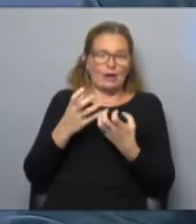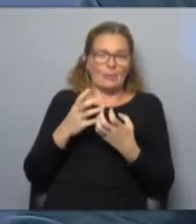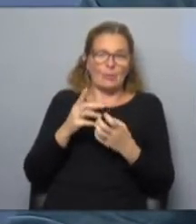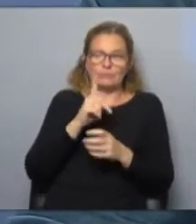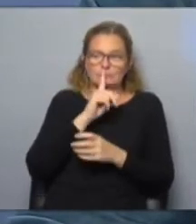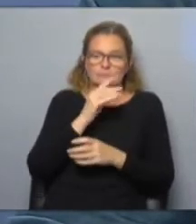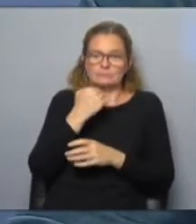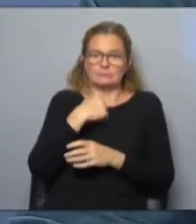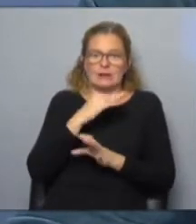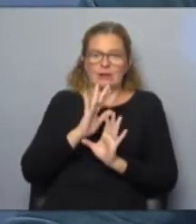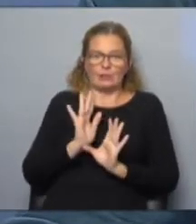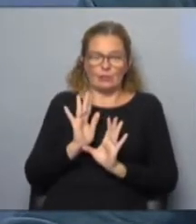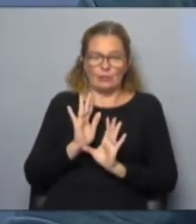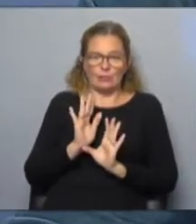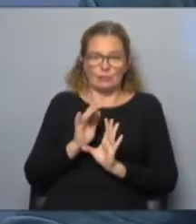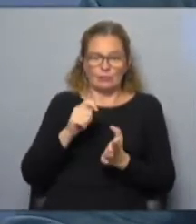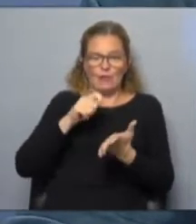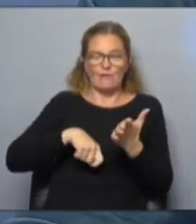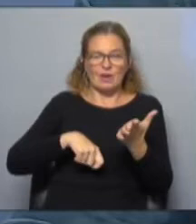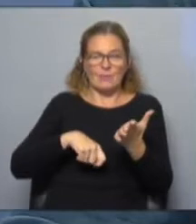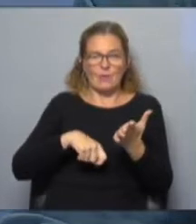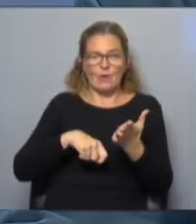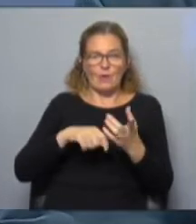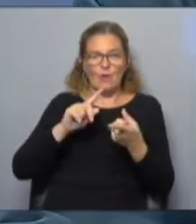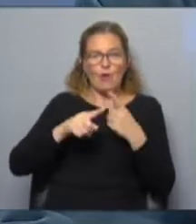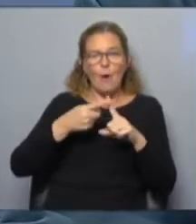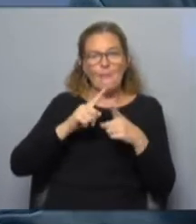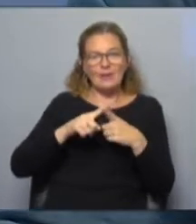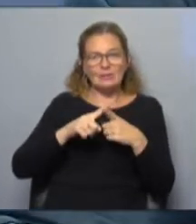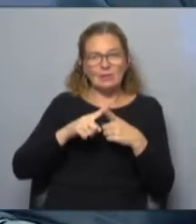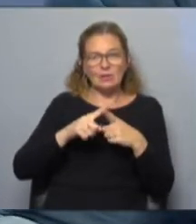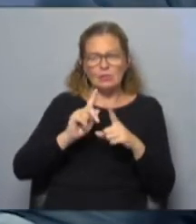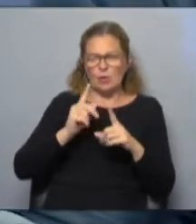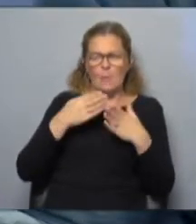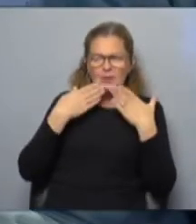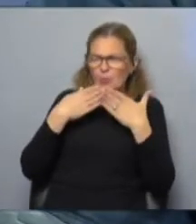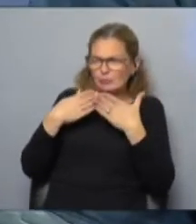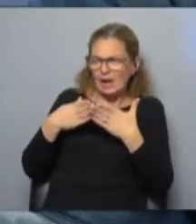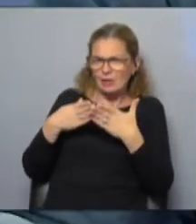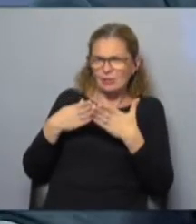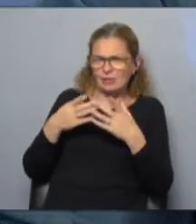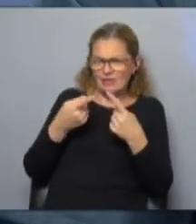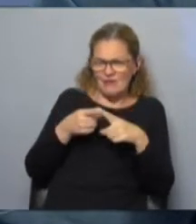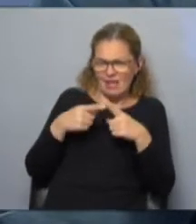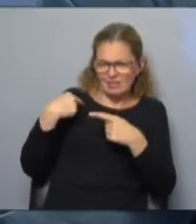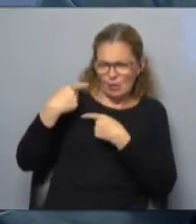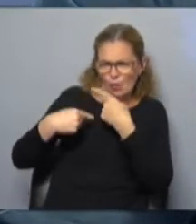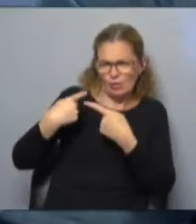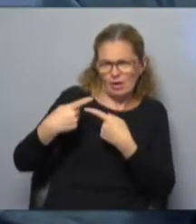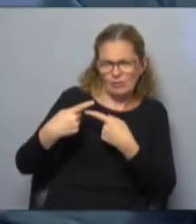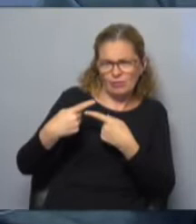silencio cuando se firmó un convenio inconsulto por varias generaciones